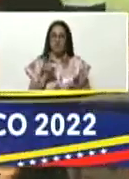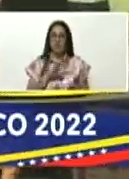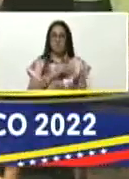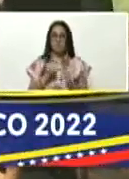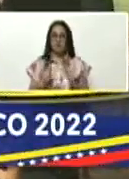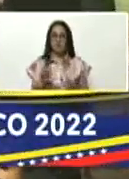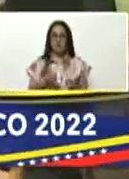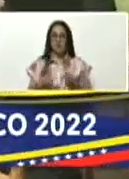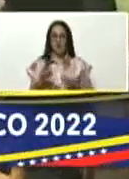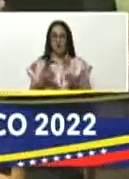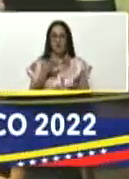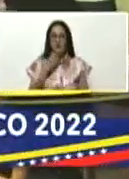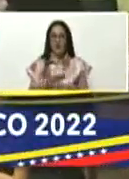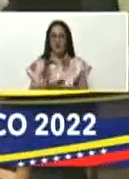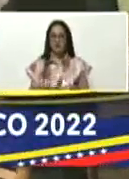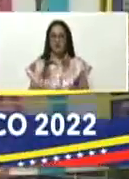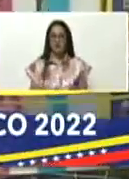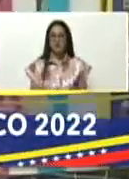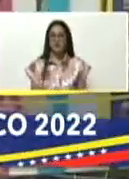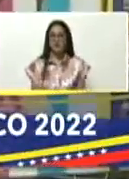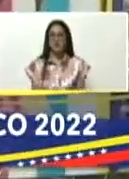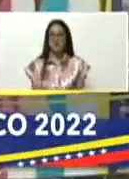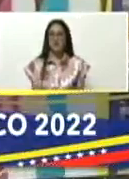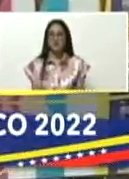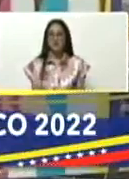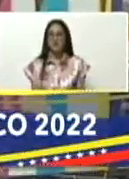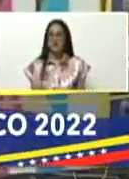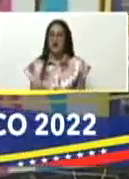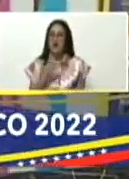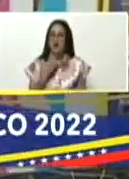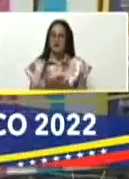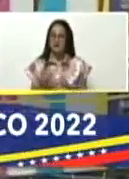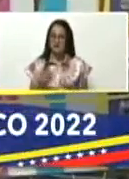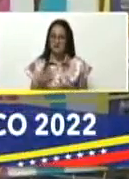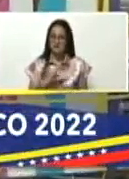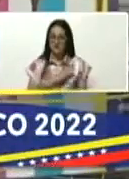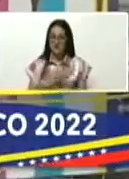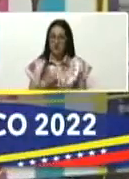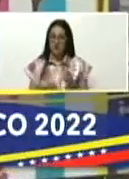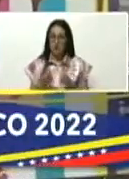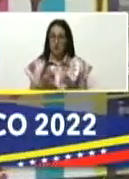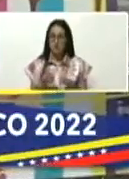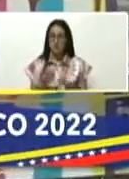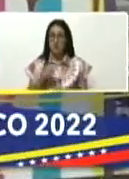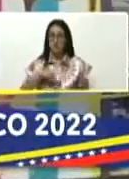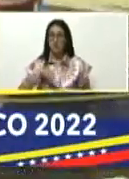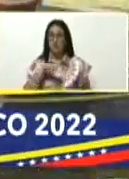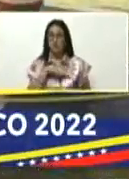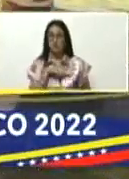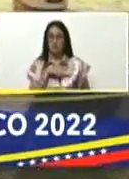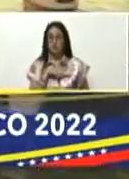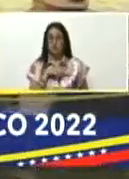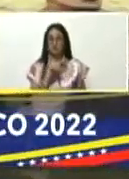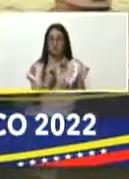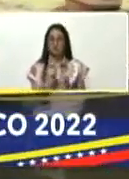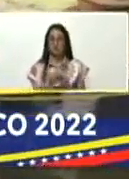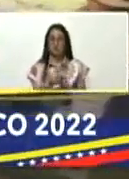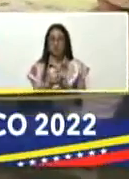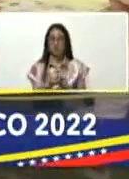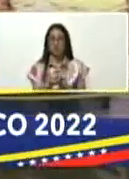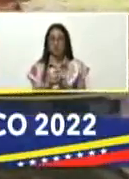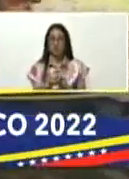potencia económica. Gracias. Gracias, Damari. Así es, una potencia económica que vamos nosotros renaciendo